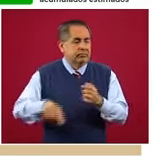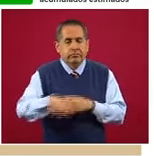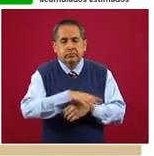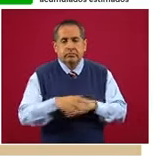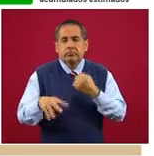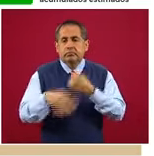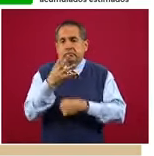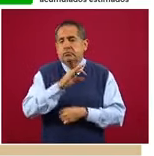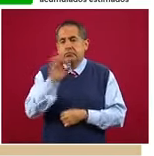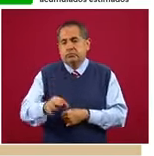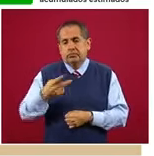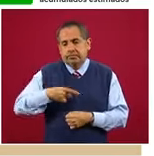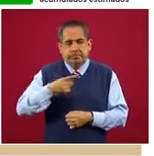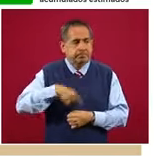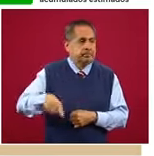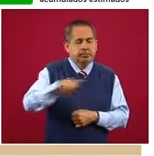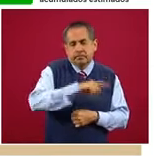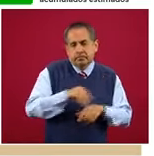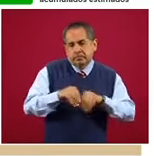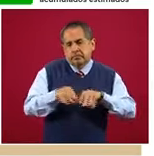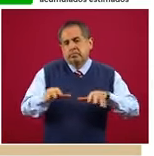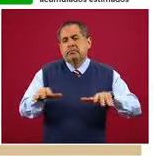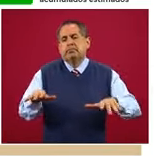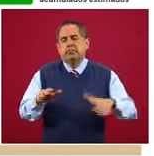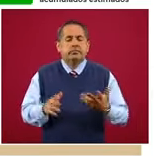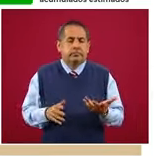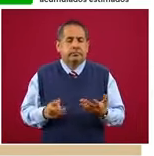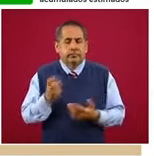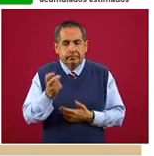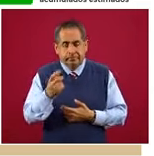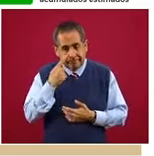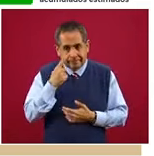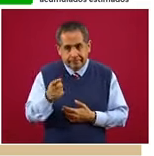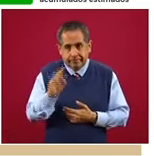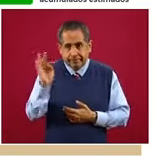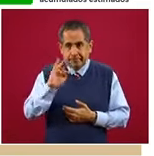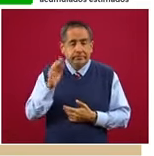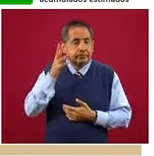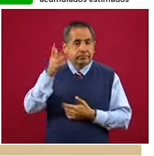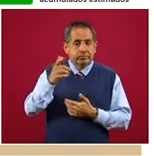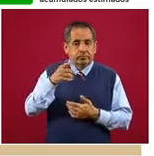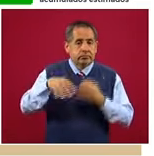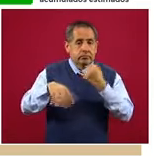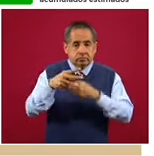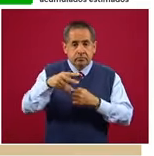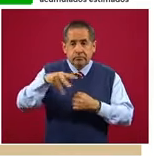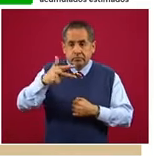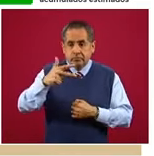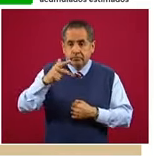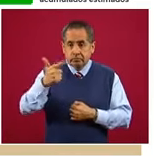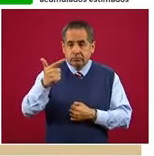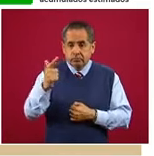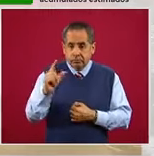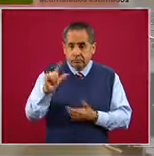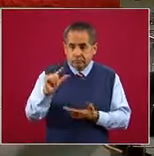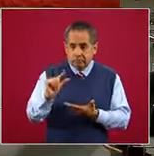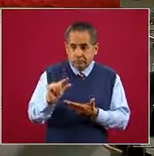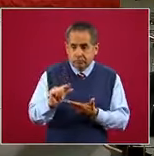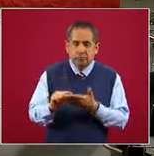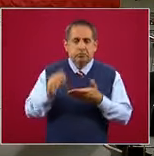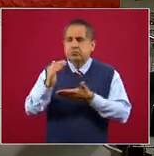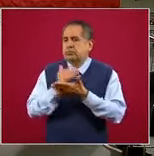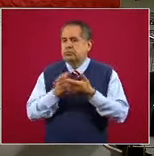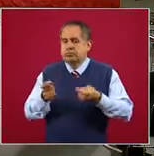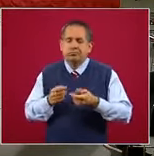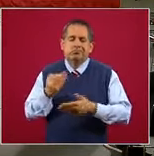ésta se mantenga, se incremente o en la medida que este número vaya disminuyendo, pues lógicamente también al control de la misma.